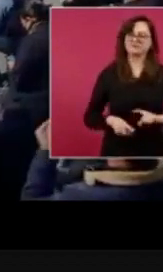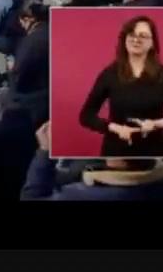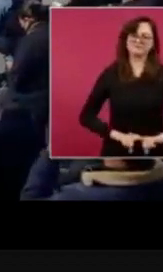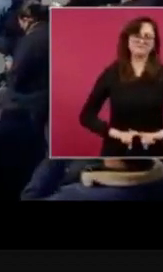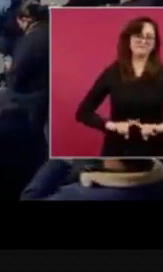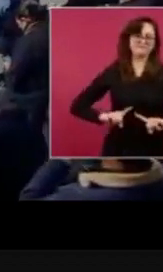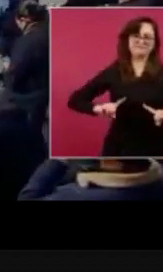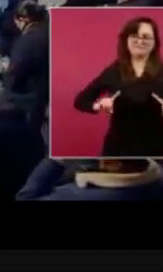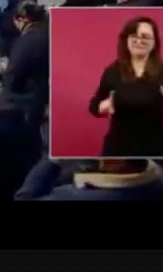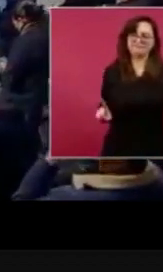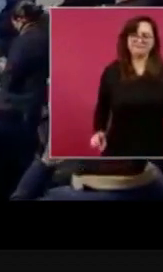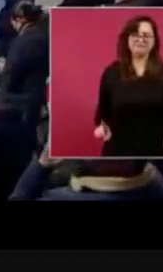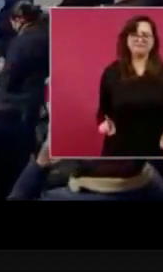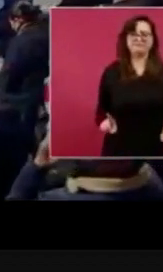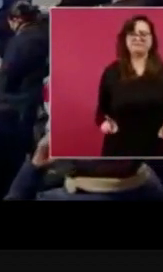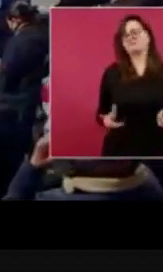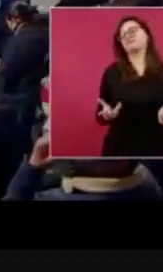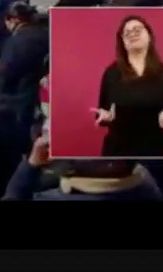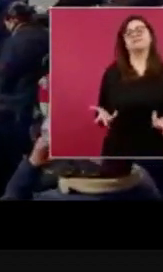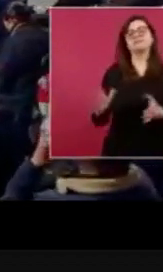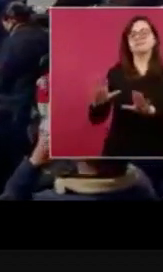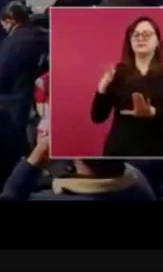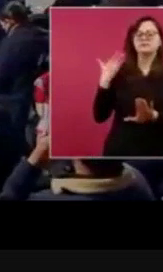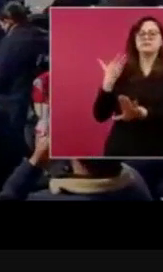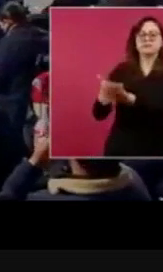contrario a las libertades, es una ofensa